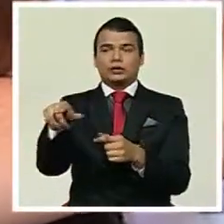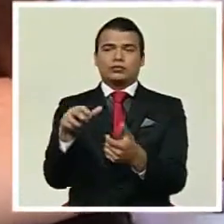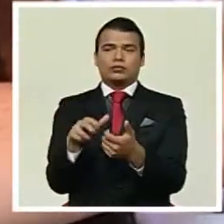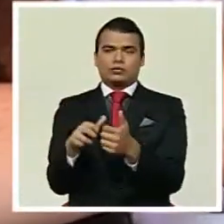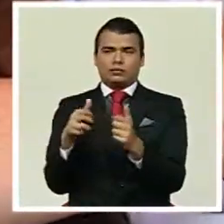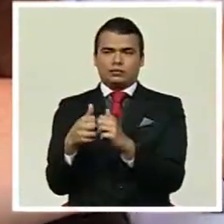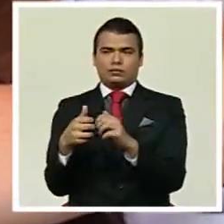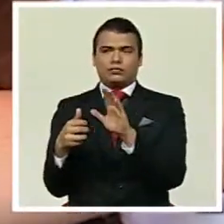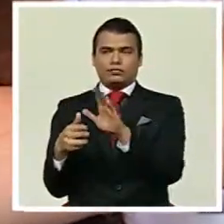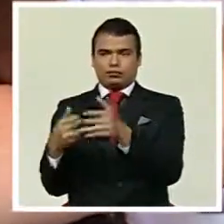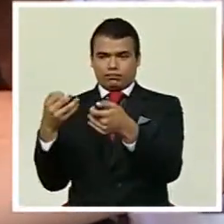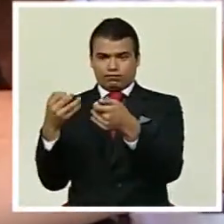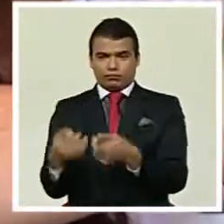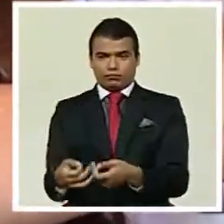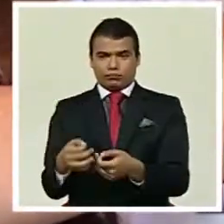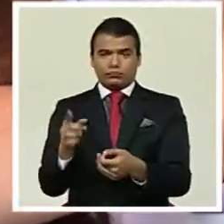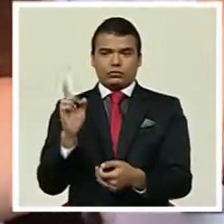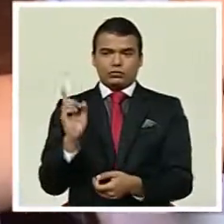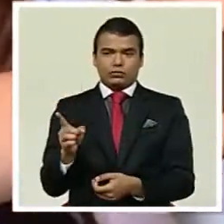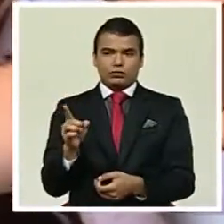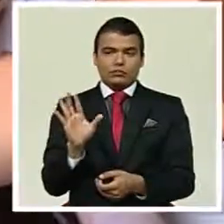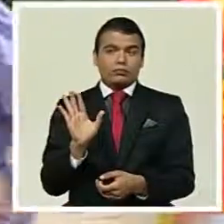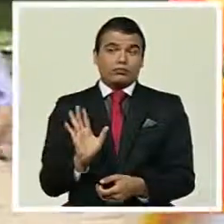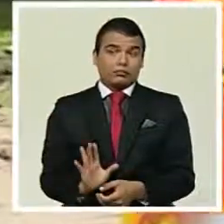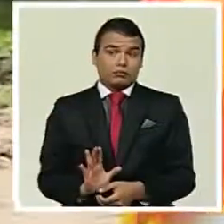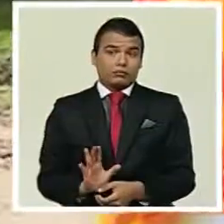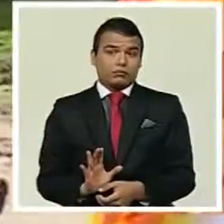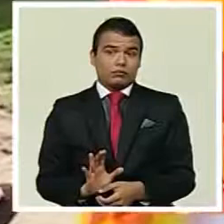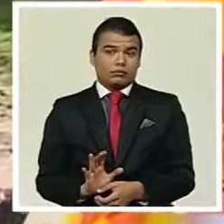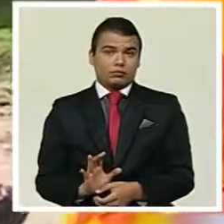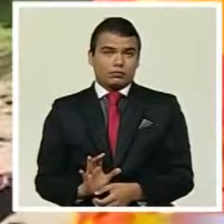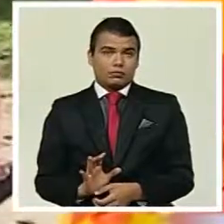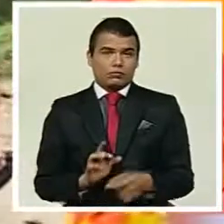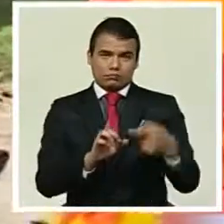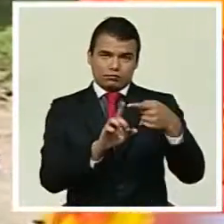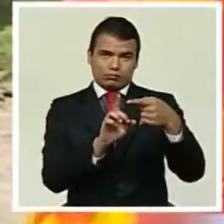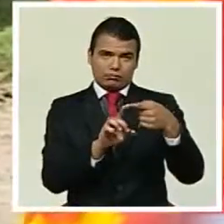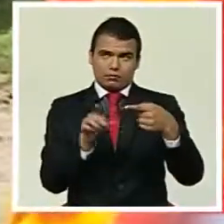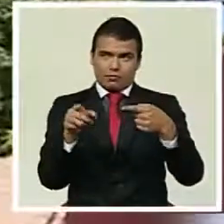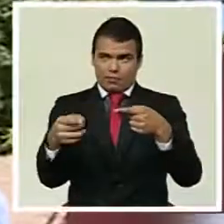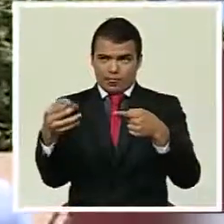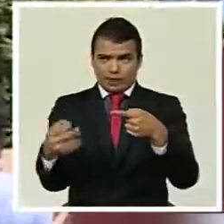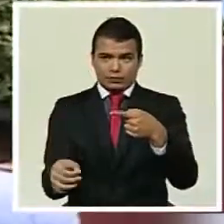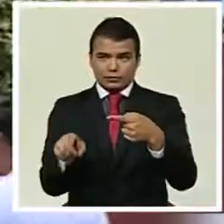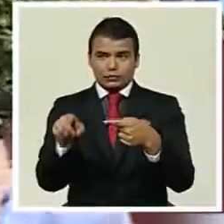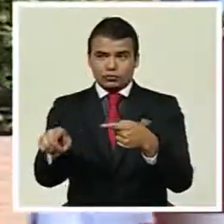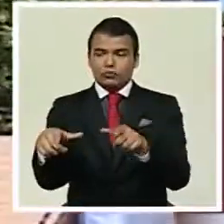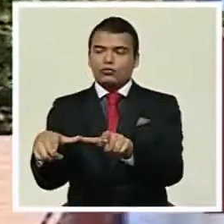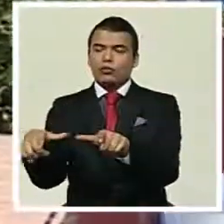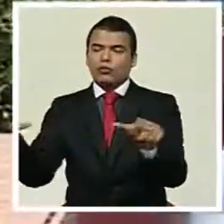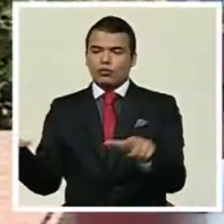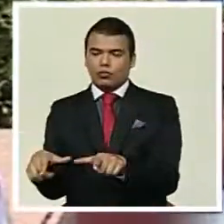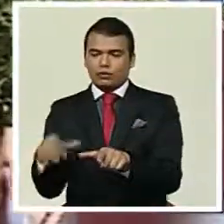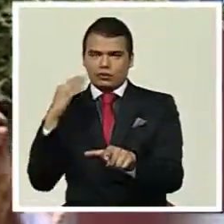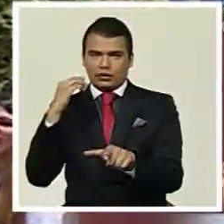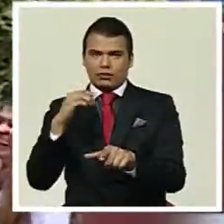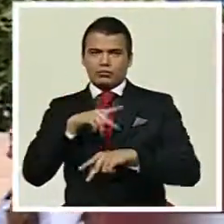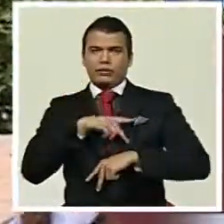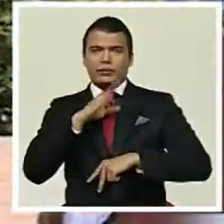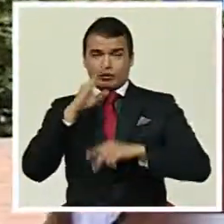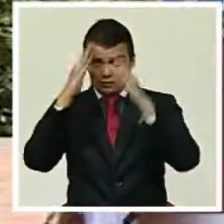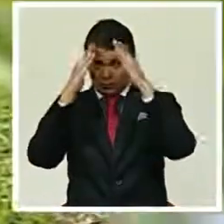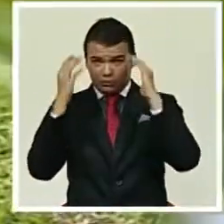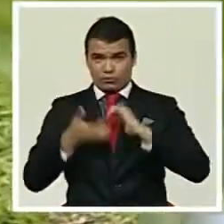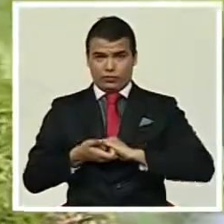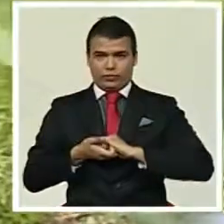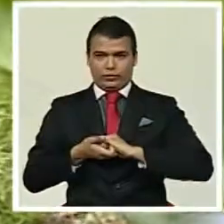problema porque al parecer, primero ahí hay un lote de las monjas. Ese